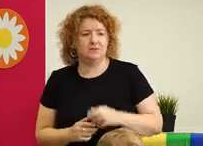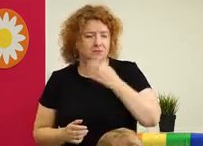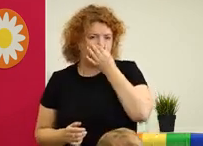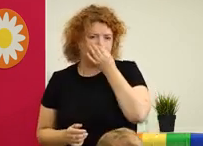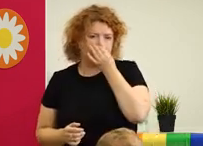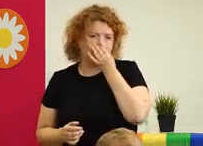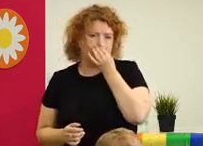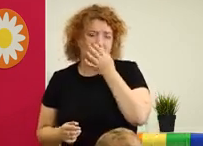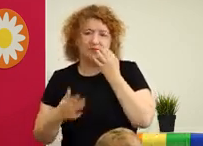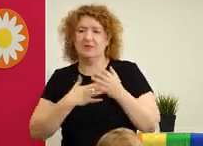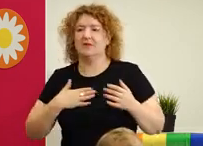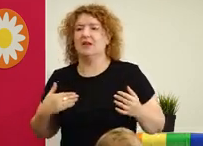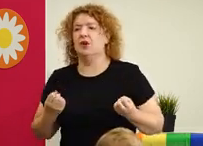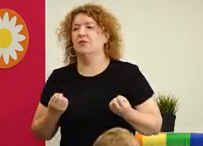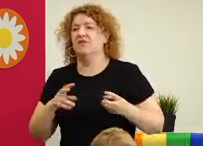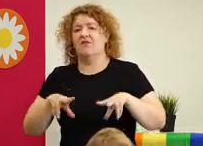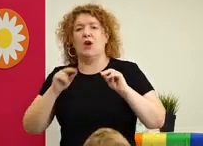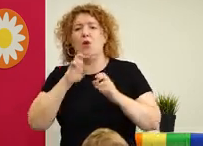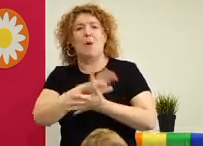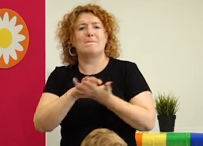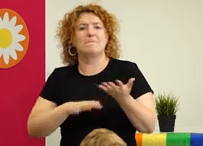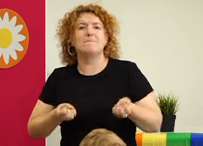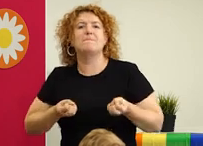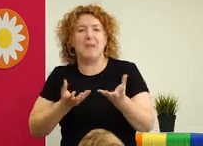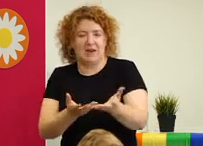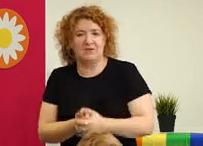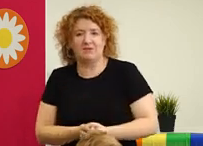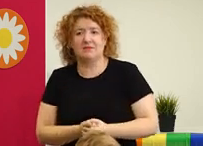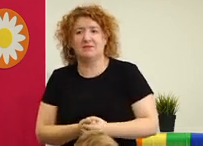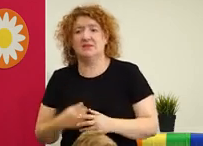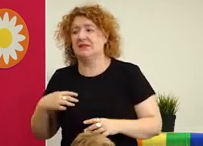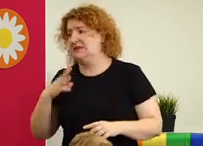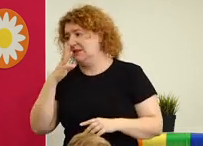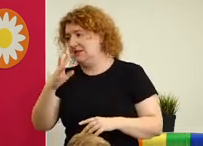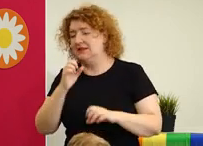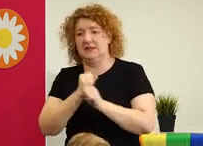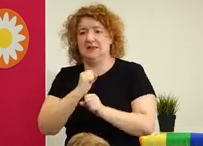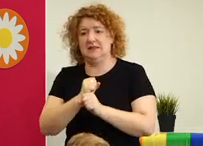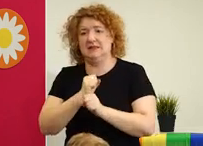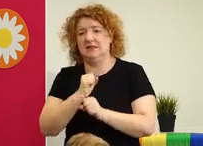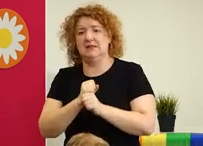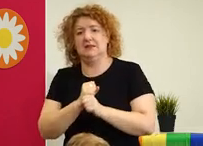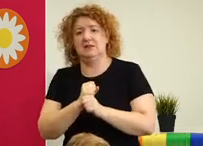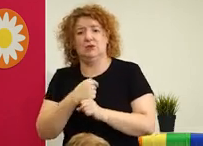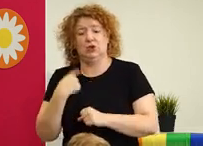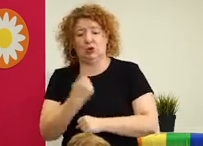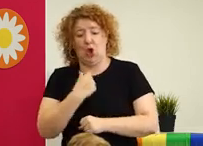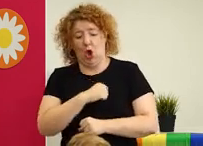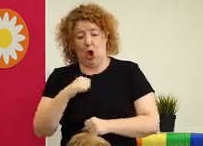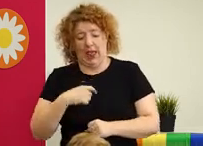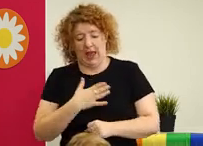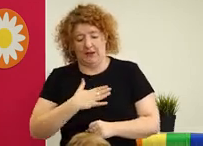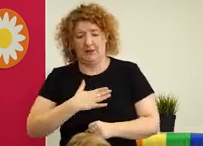Quería cerrar con un manifiesto. Este manifiesto viene porque, bueno, como llevo 3 años trabajando y montando todas las cosas sola, pues